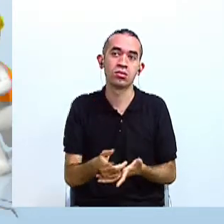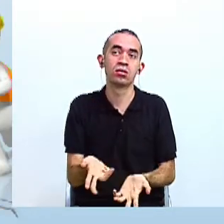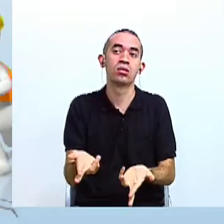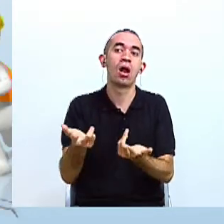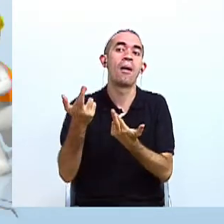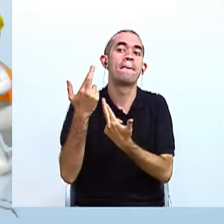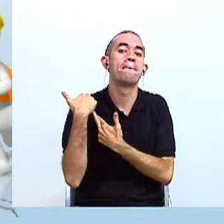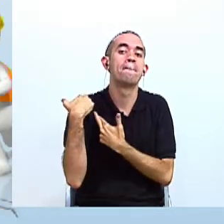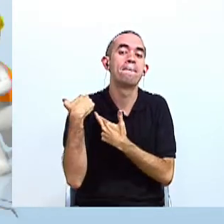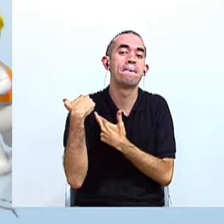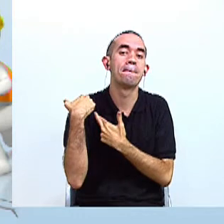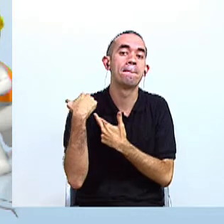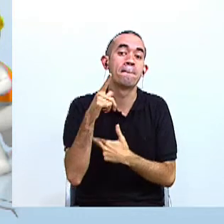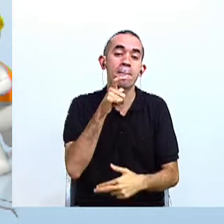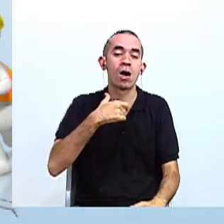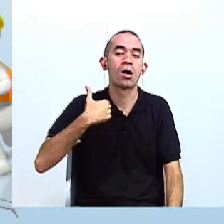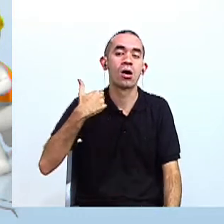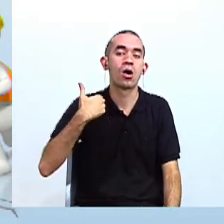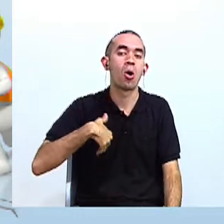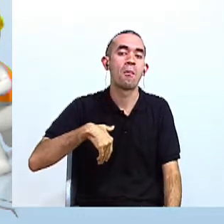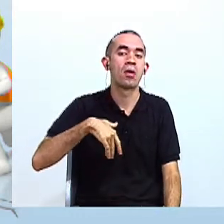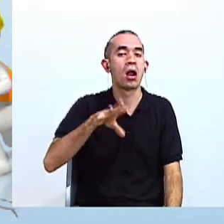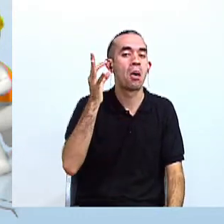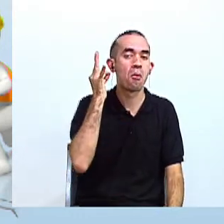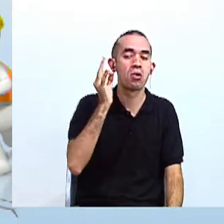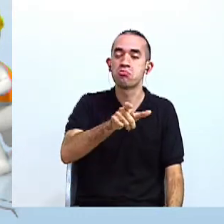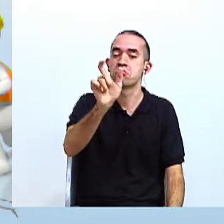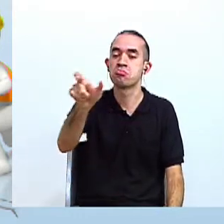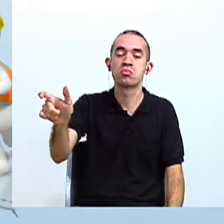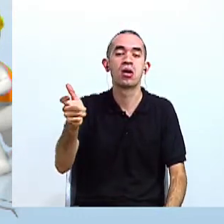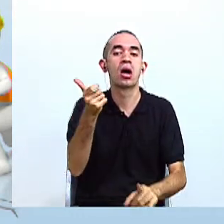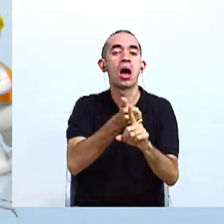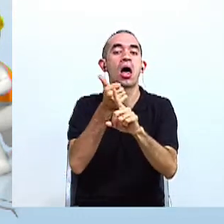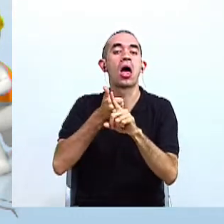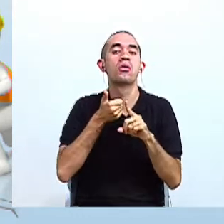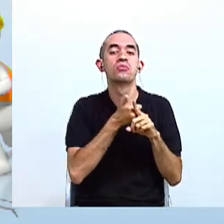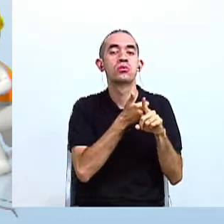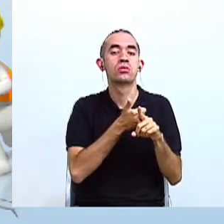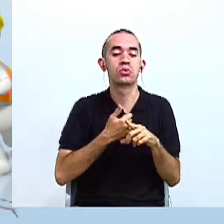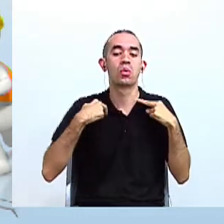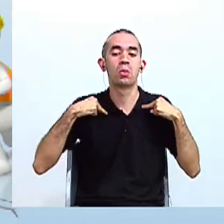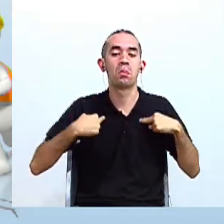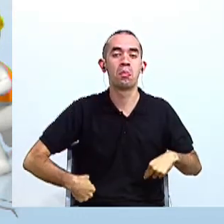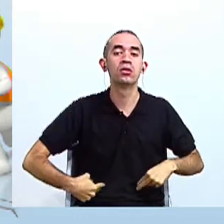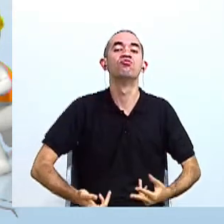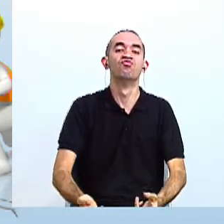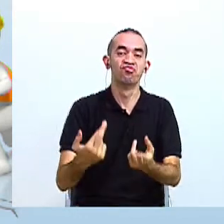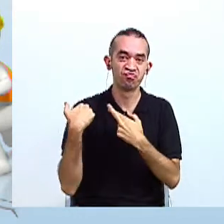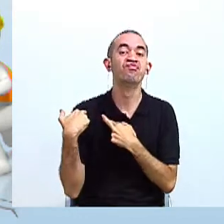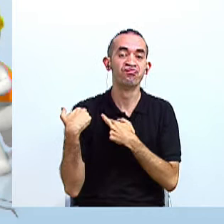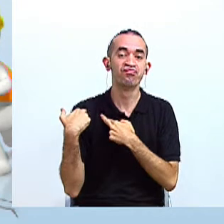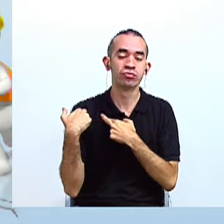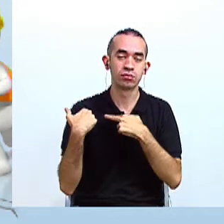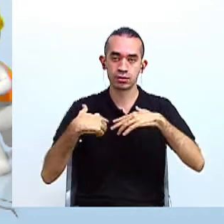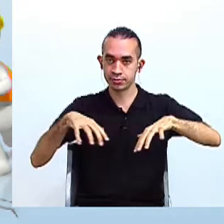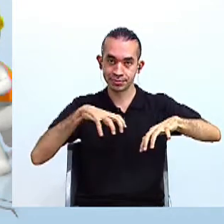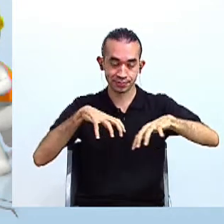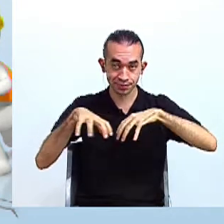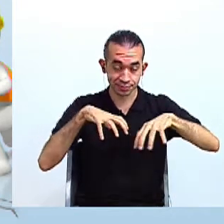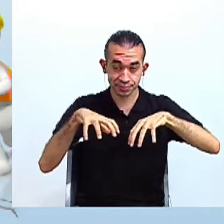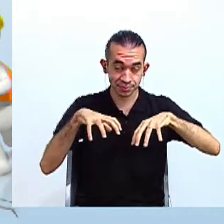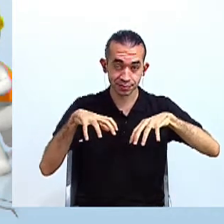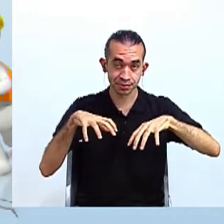responsable acá es el hombre, la mujer, cada uno de nosotros, los seres humanos. Las actividades que